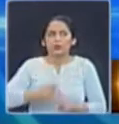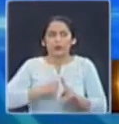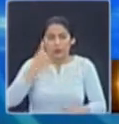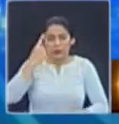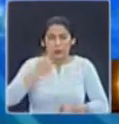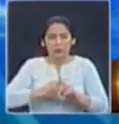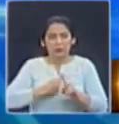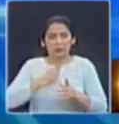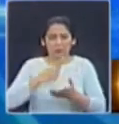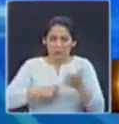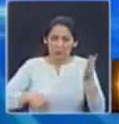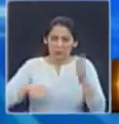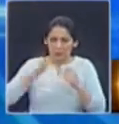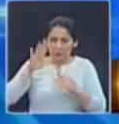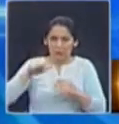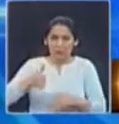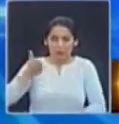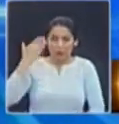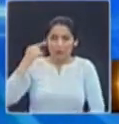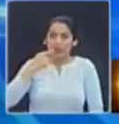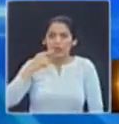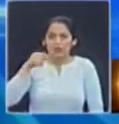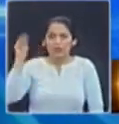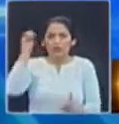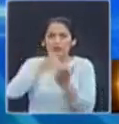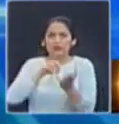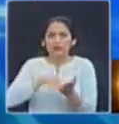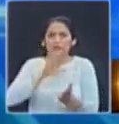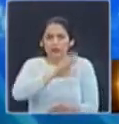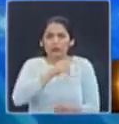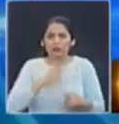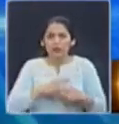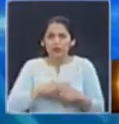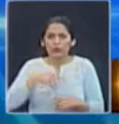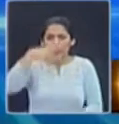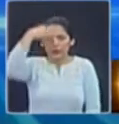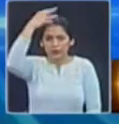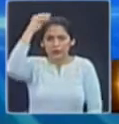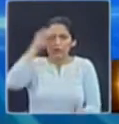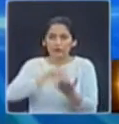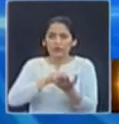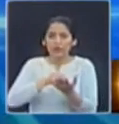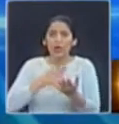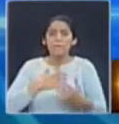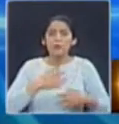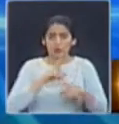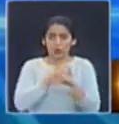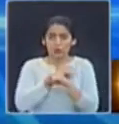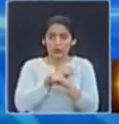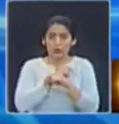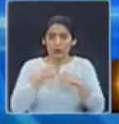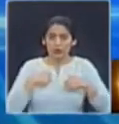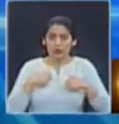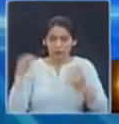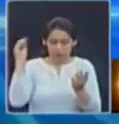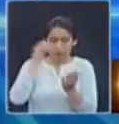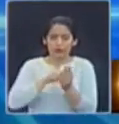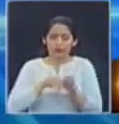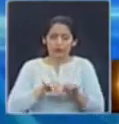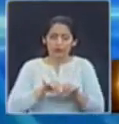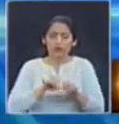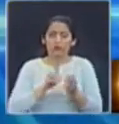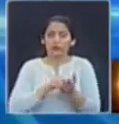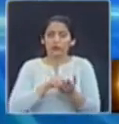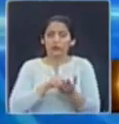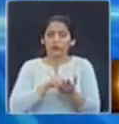medio, pues se establece J. Glass y está escrito el nombre de él. He puesto en el Twitter mío. He puesto demostrando fehacientemente